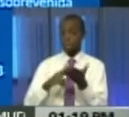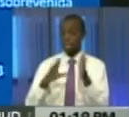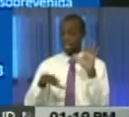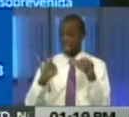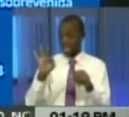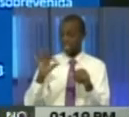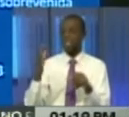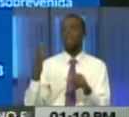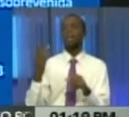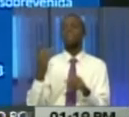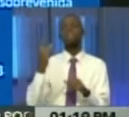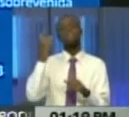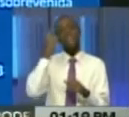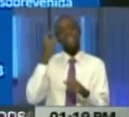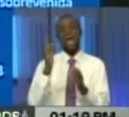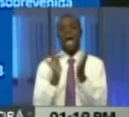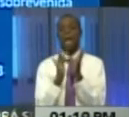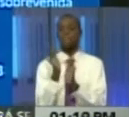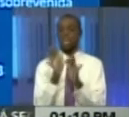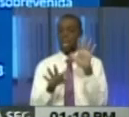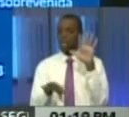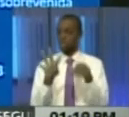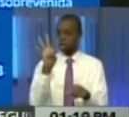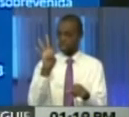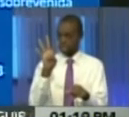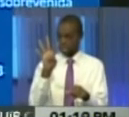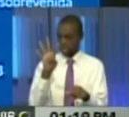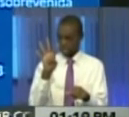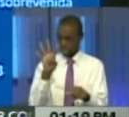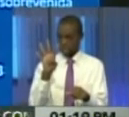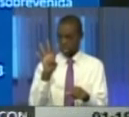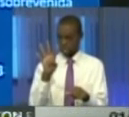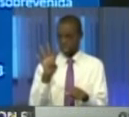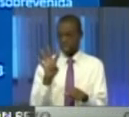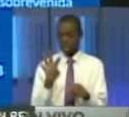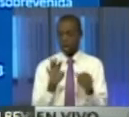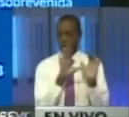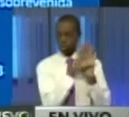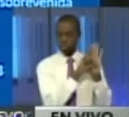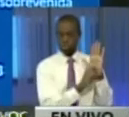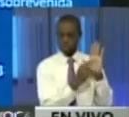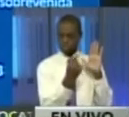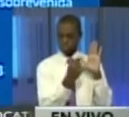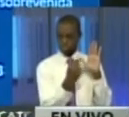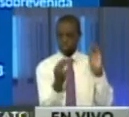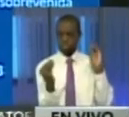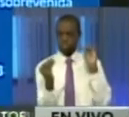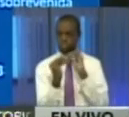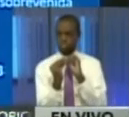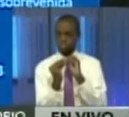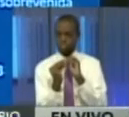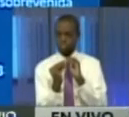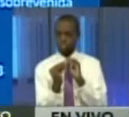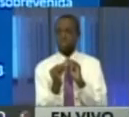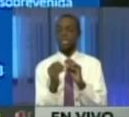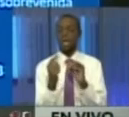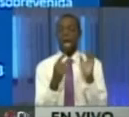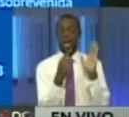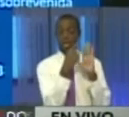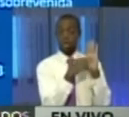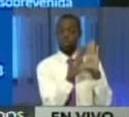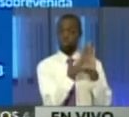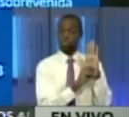el 14 de abril, que también establece la Constitución que debía hacerse en 30